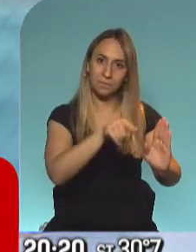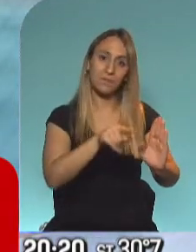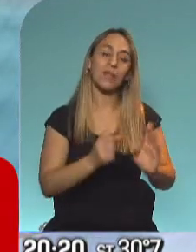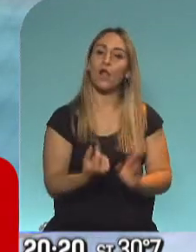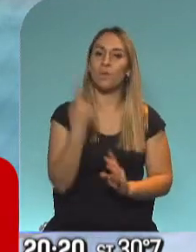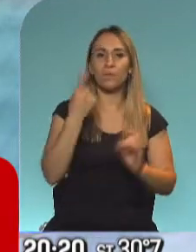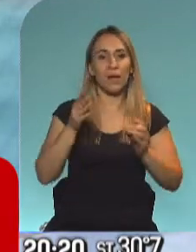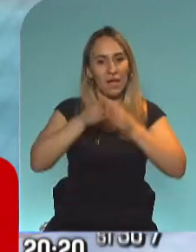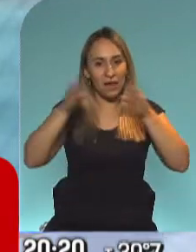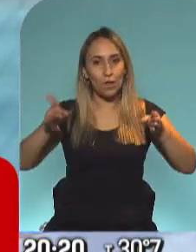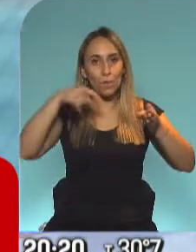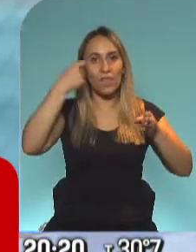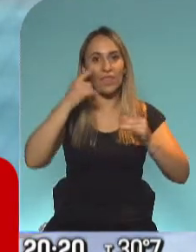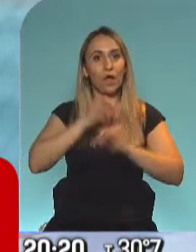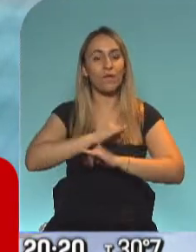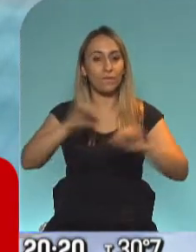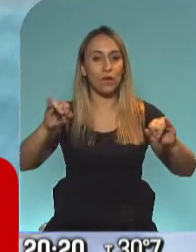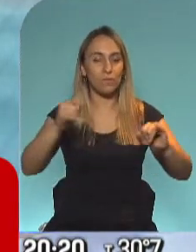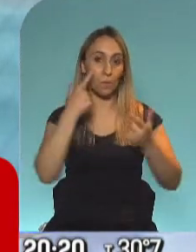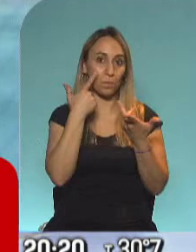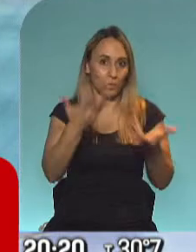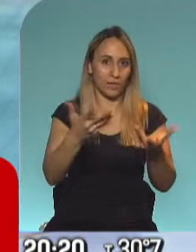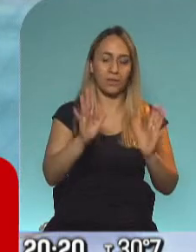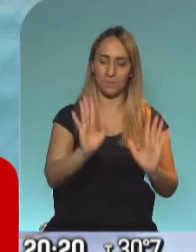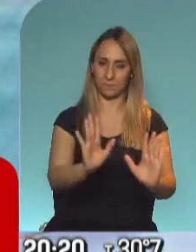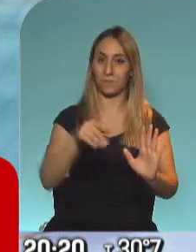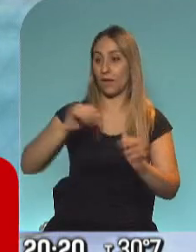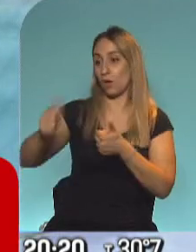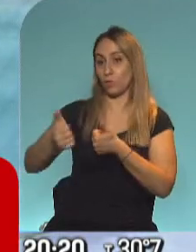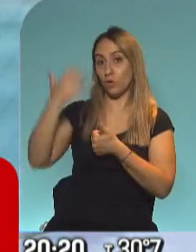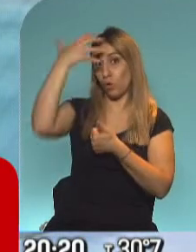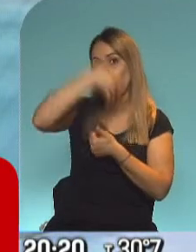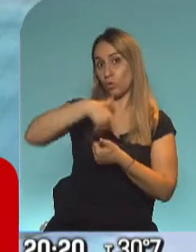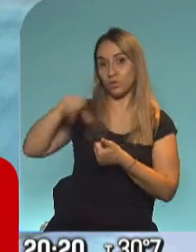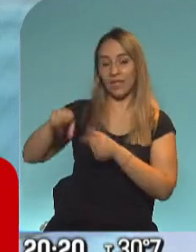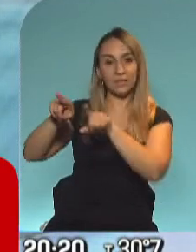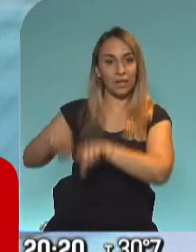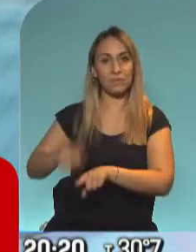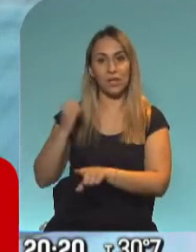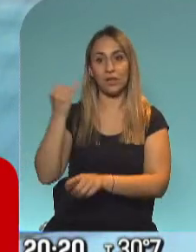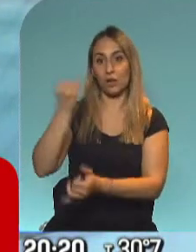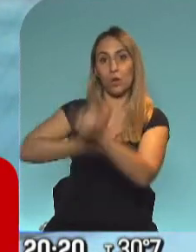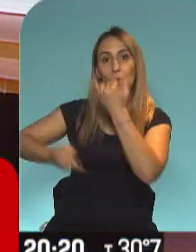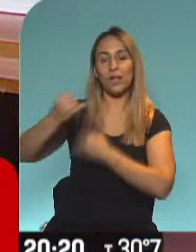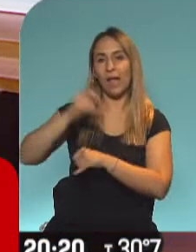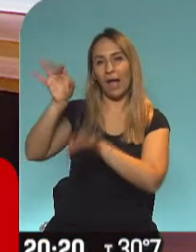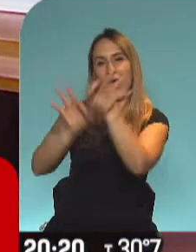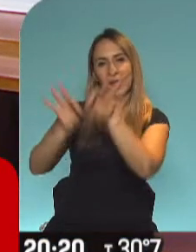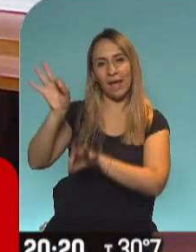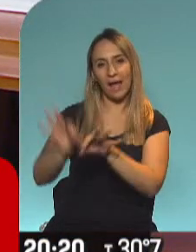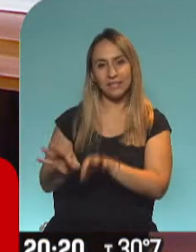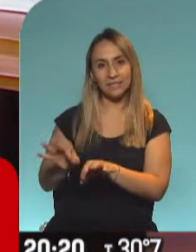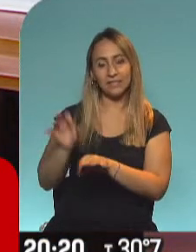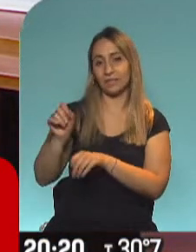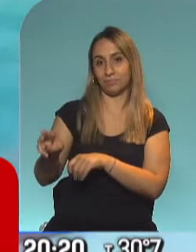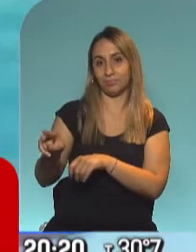informe así lo demuestra. Ya vamos a estar con Lucía Isikoff para que ella también nos cuente su balance, su